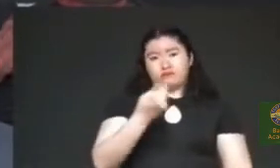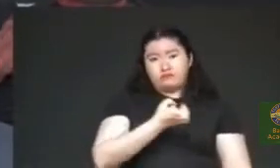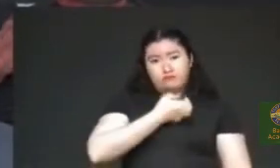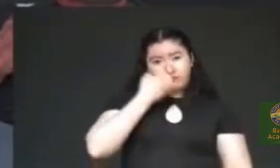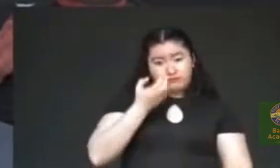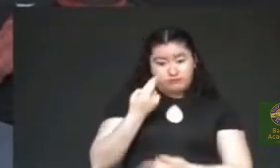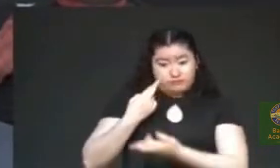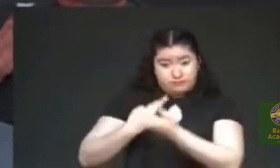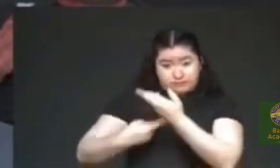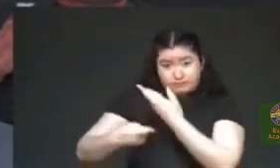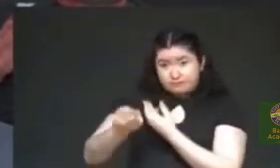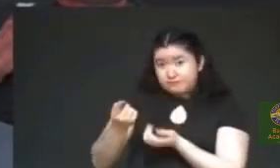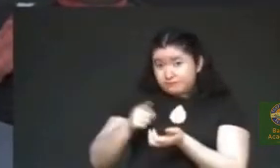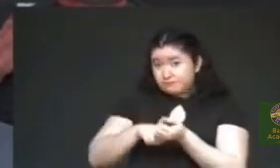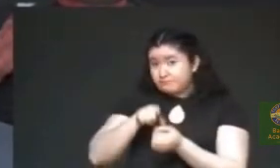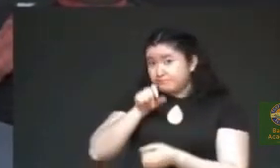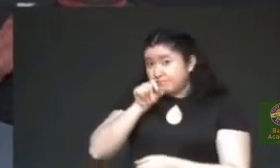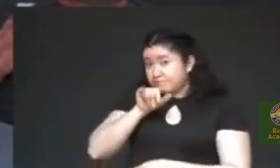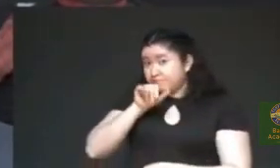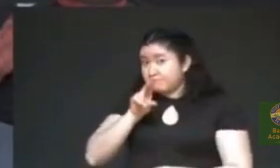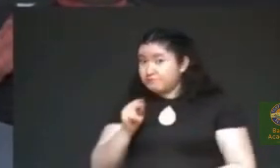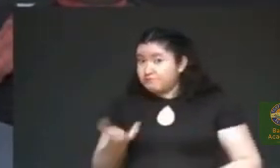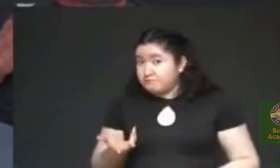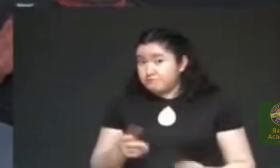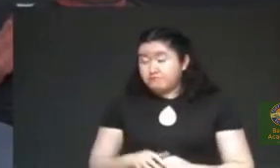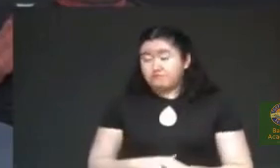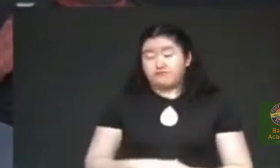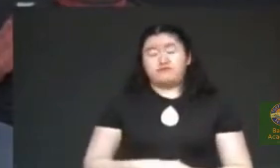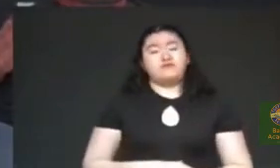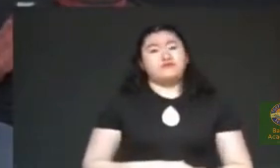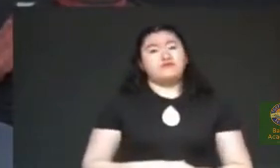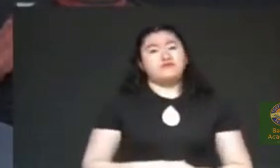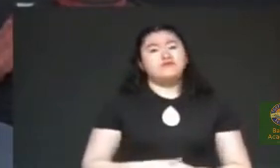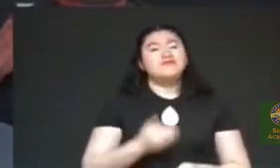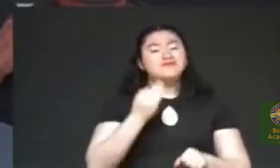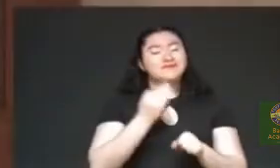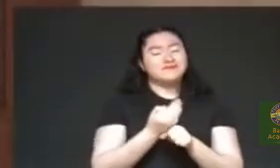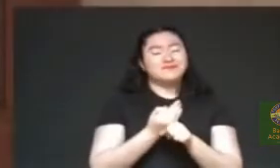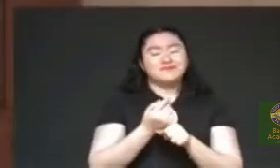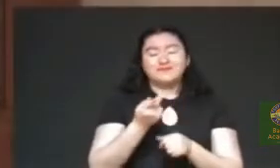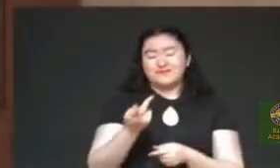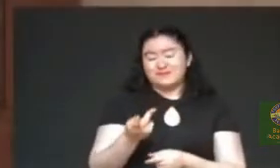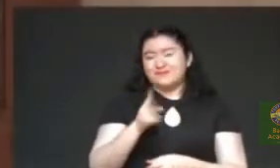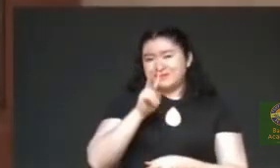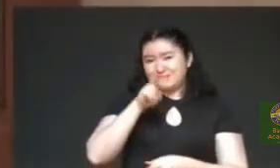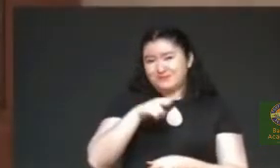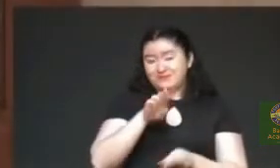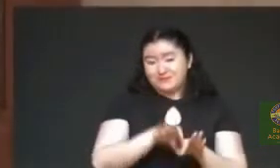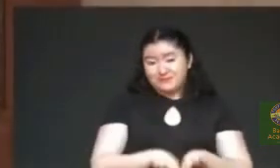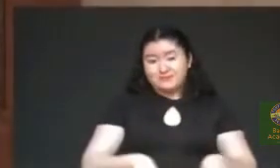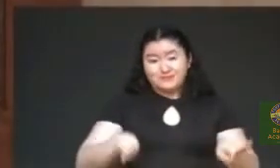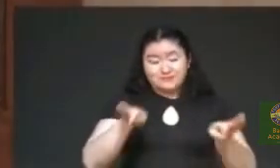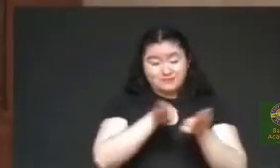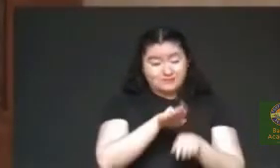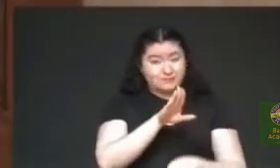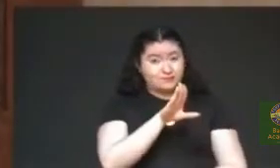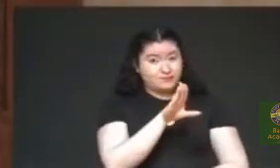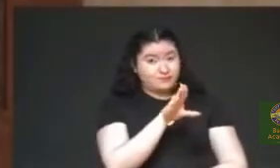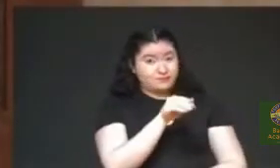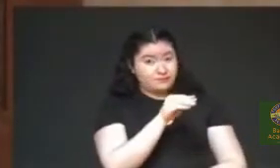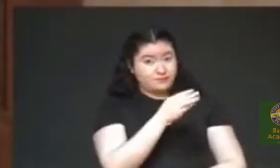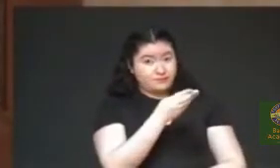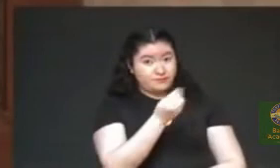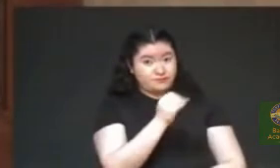clases presenciales? A ver, sí es muy importante decir que la gran mayoría de las escuelas, estamos hablando del 99% de las escuelas, están